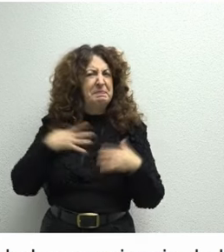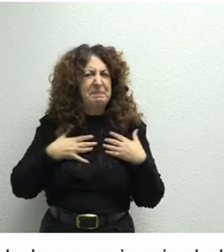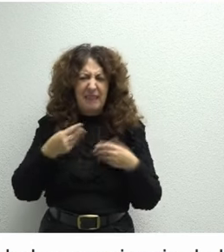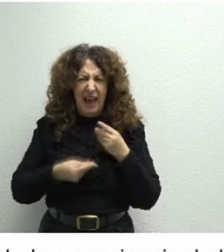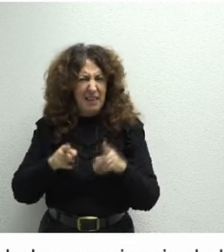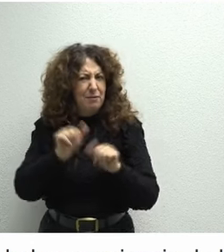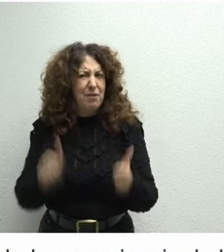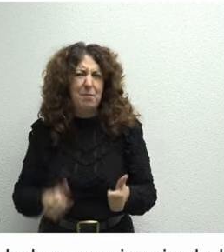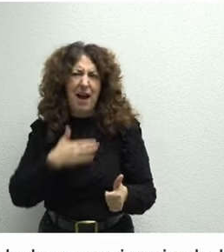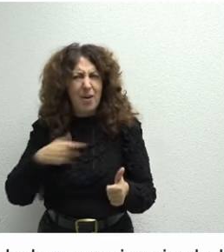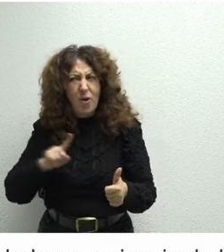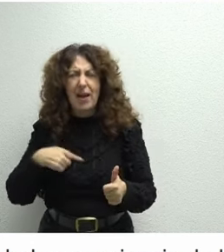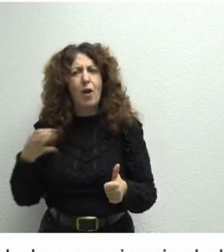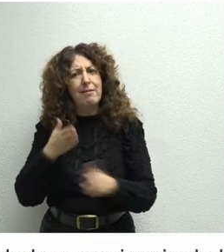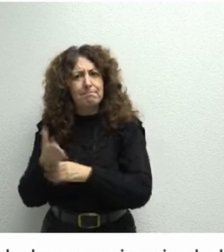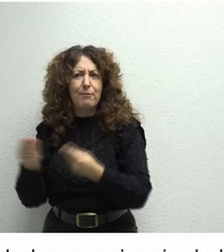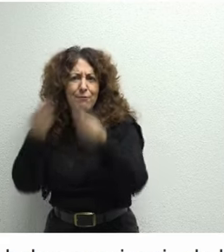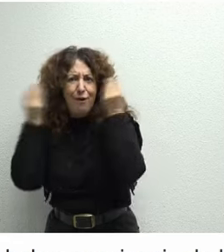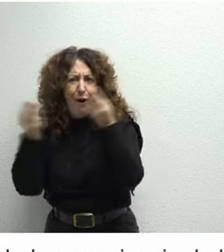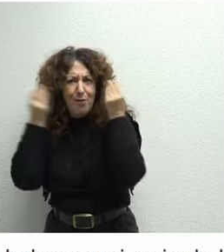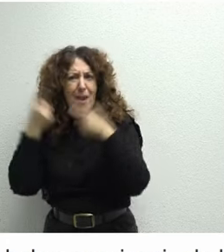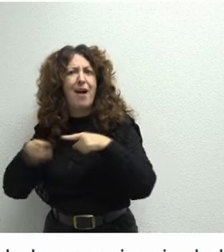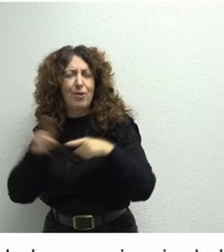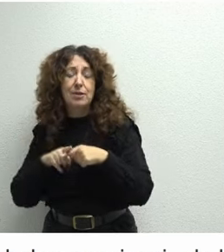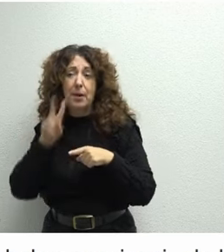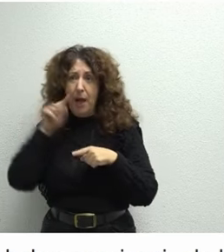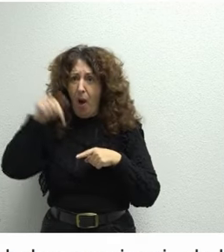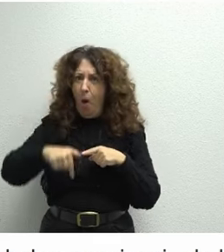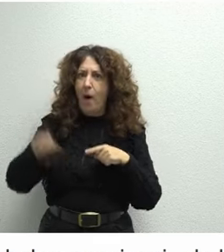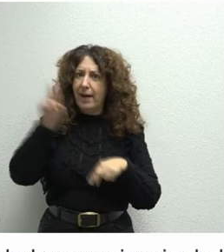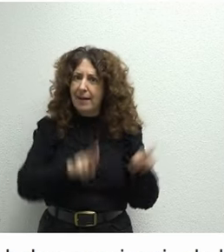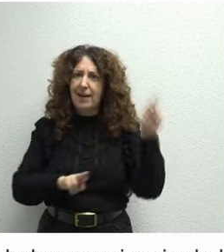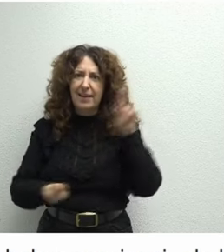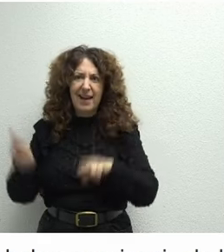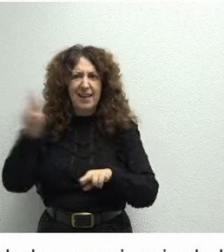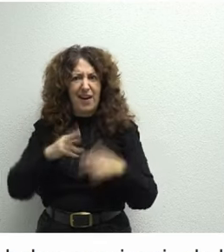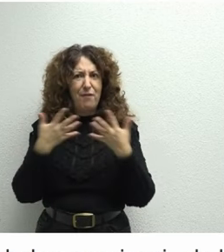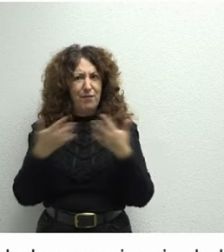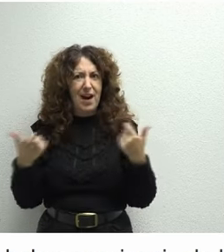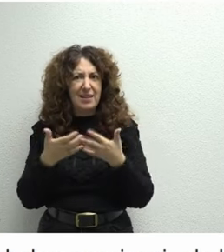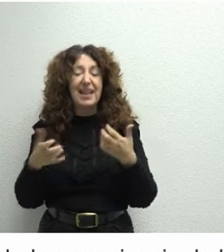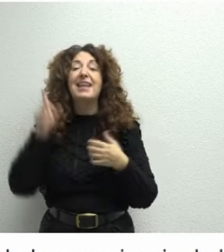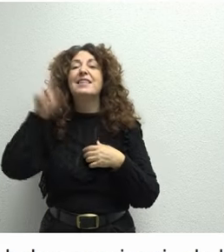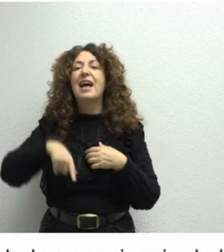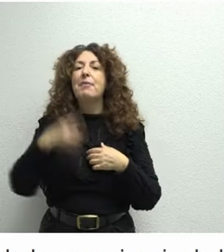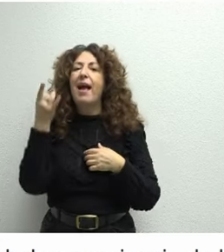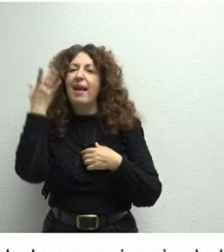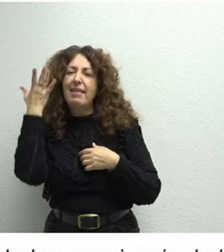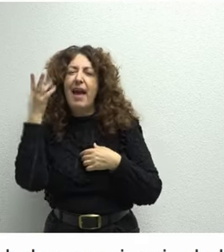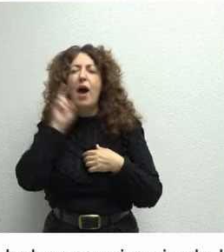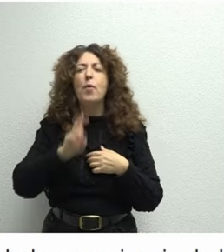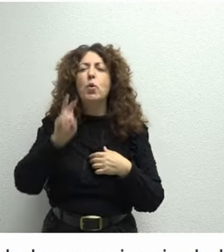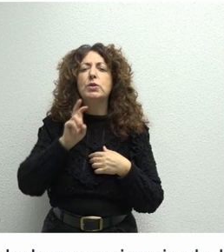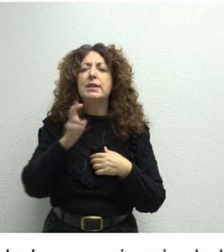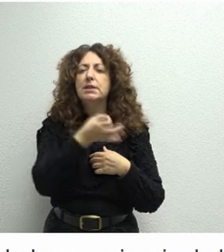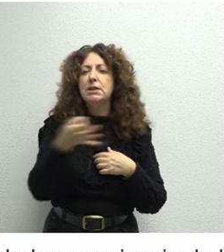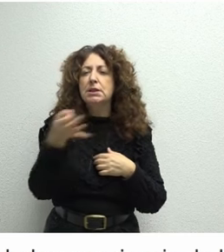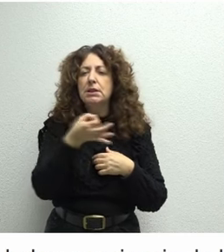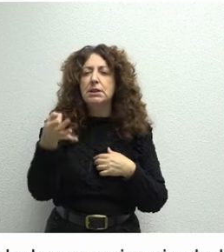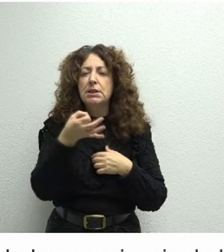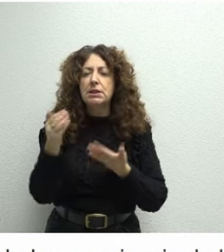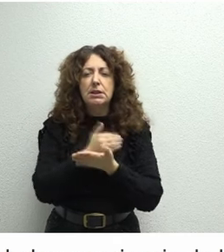esta manera necesito formarme han sido como mantras que hemos repetido no también se ha repetido la idea de buscar la eficacia y la